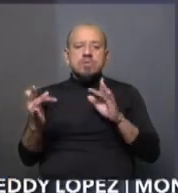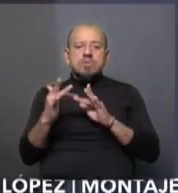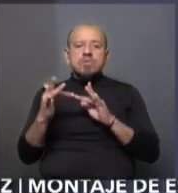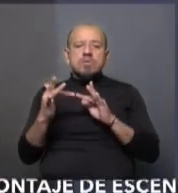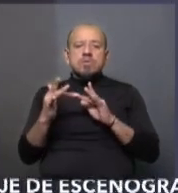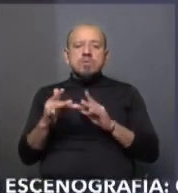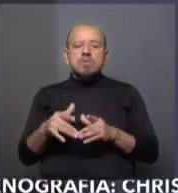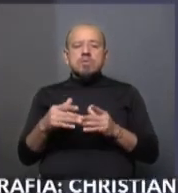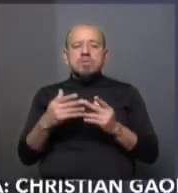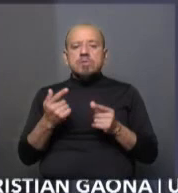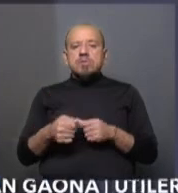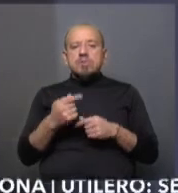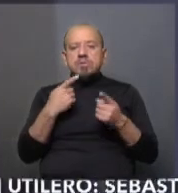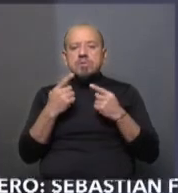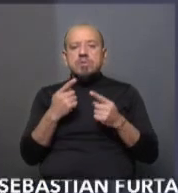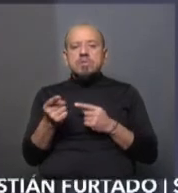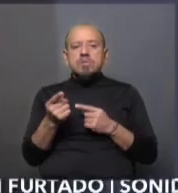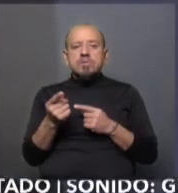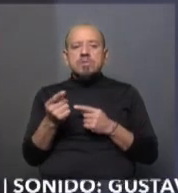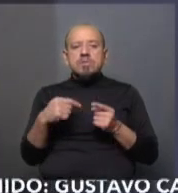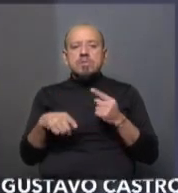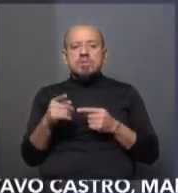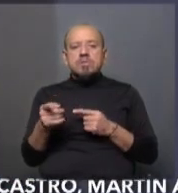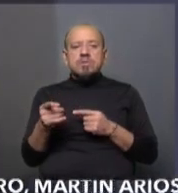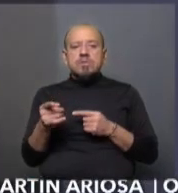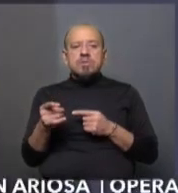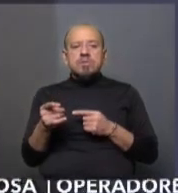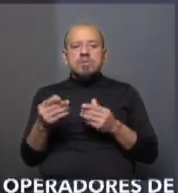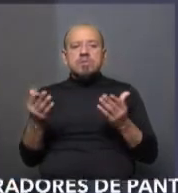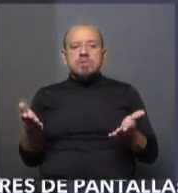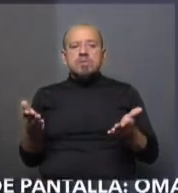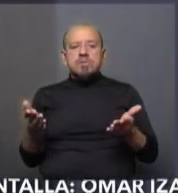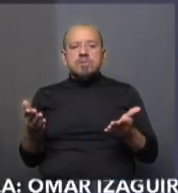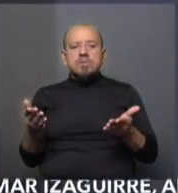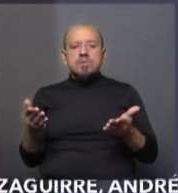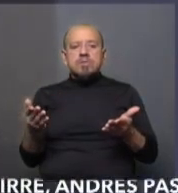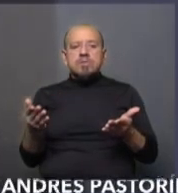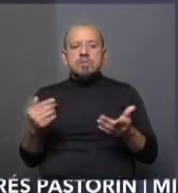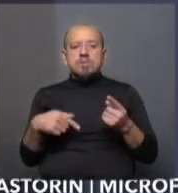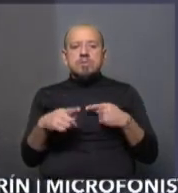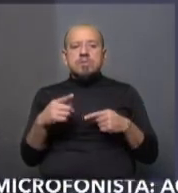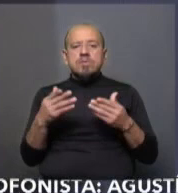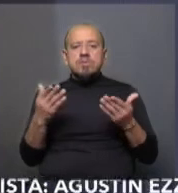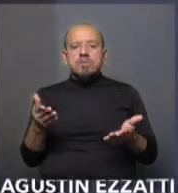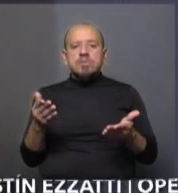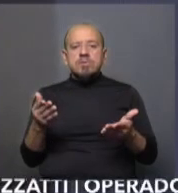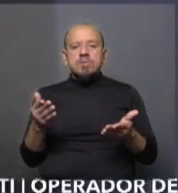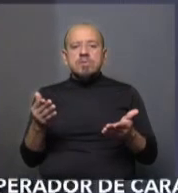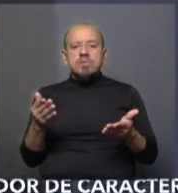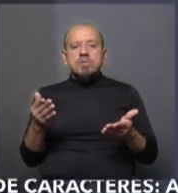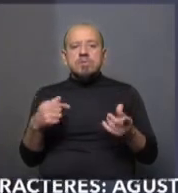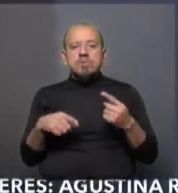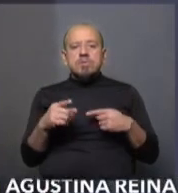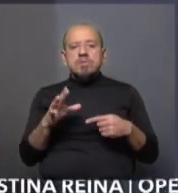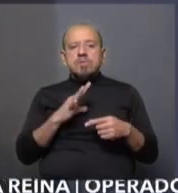quieren hablar para que justamente que ese caso como decía anteriormente deje algo y que que sirva para algo porque Lamentablemente cuando